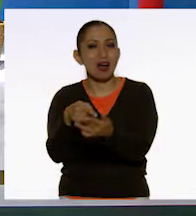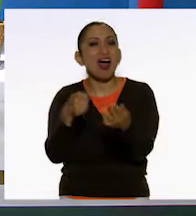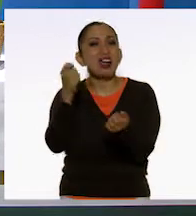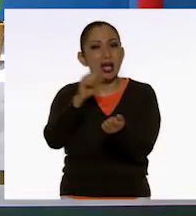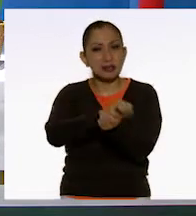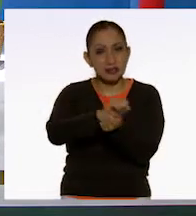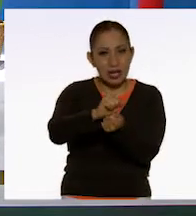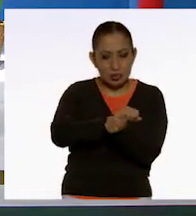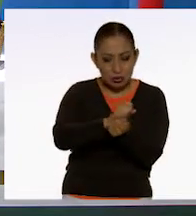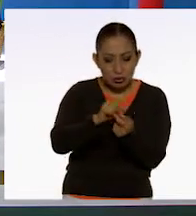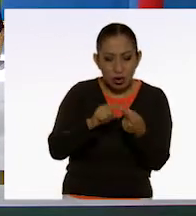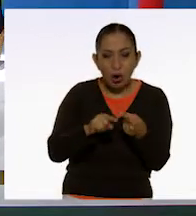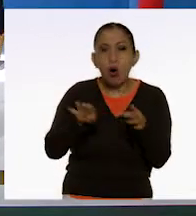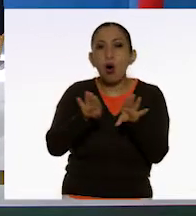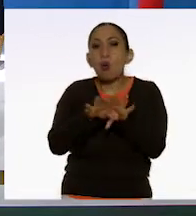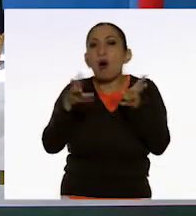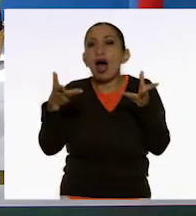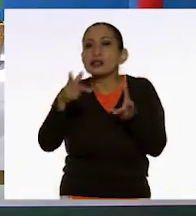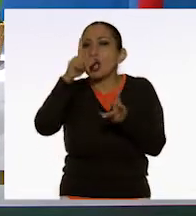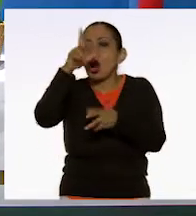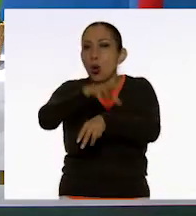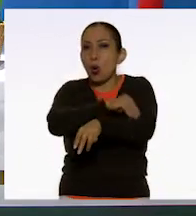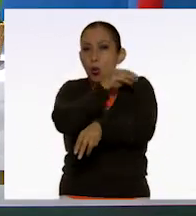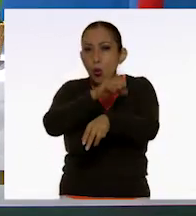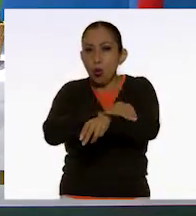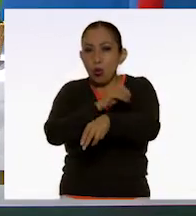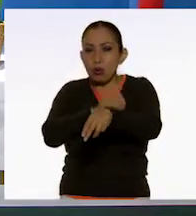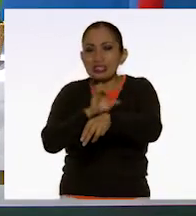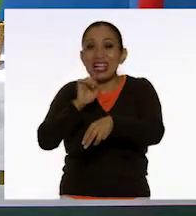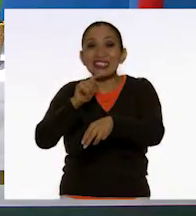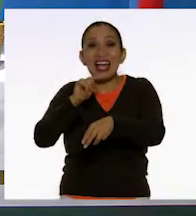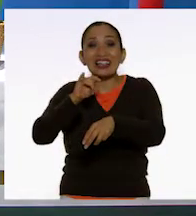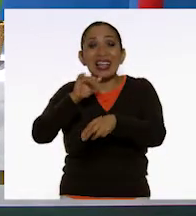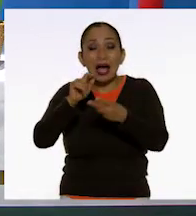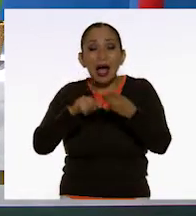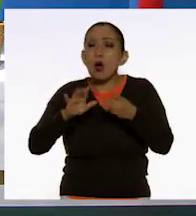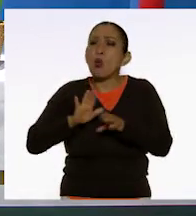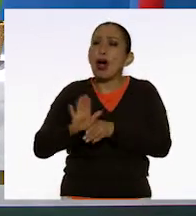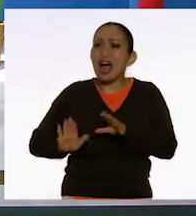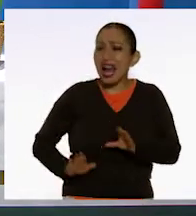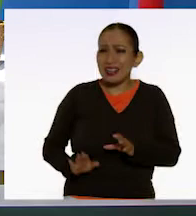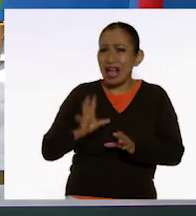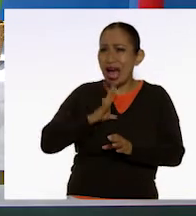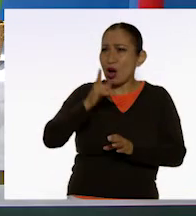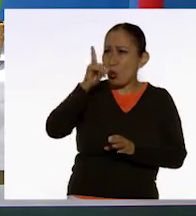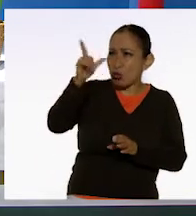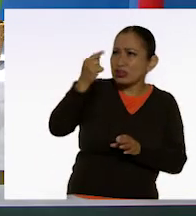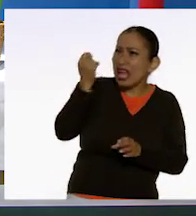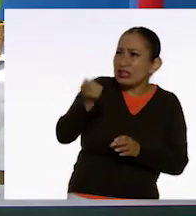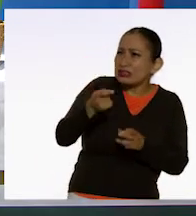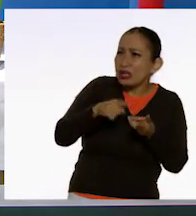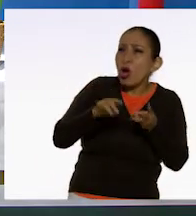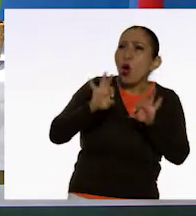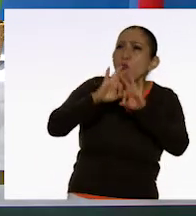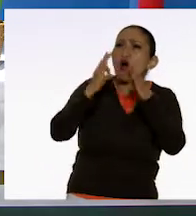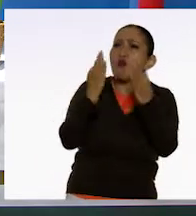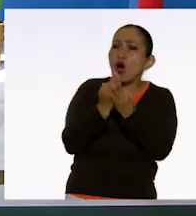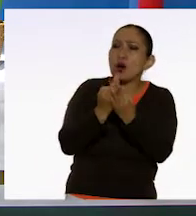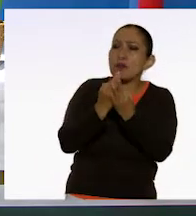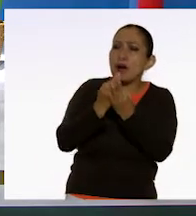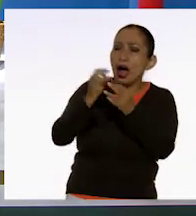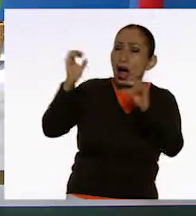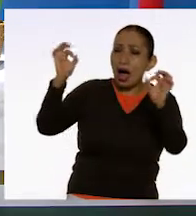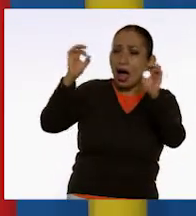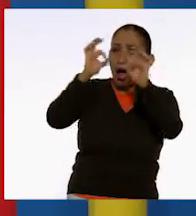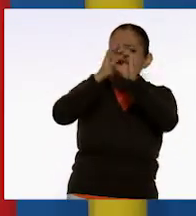fricción? ¿Cómo se genera la electricidad estática? ¿Cuáles son las características de la luz? ¿Cómo se forman los eclipses,